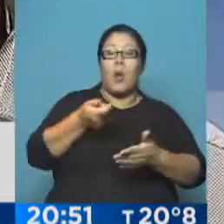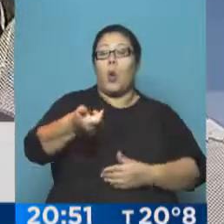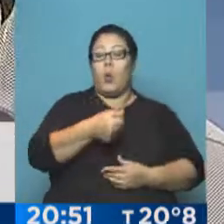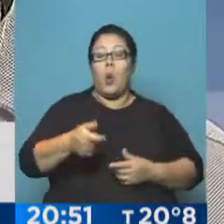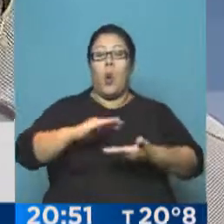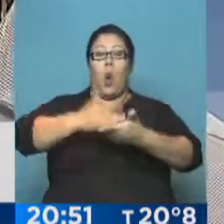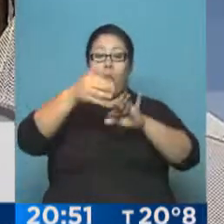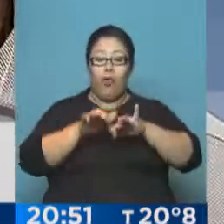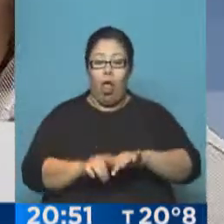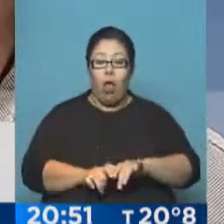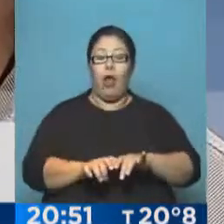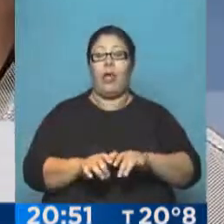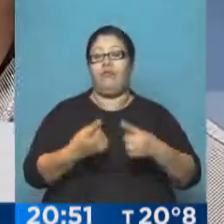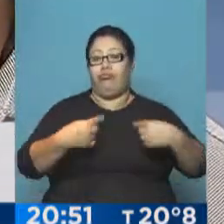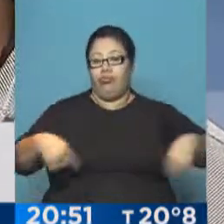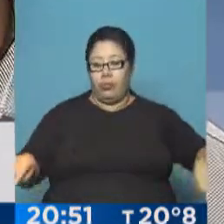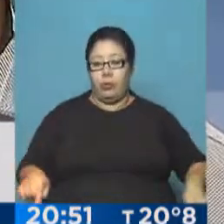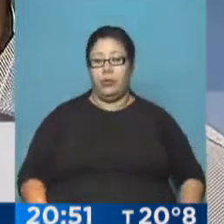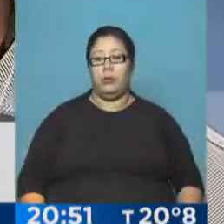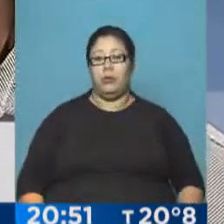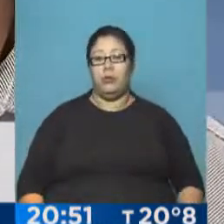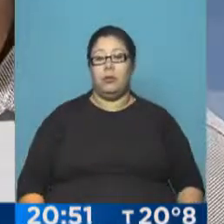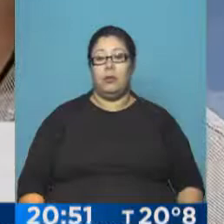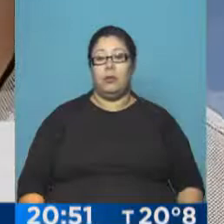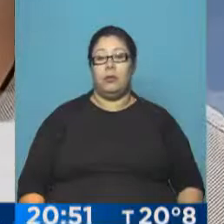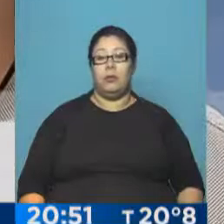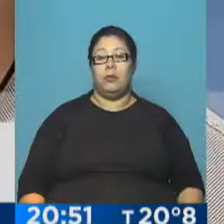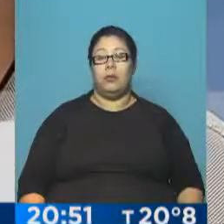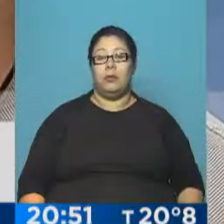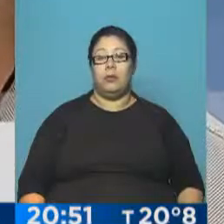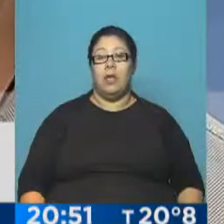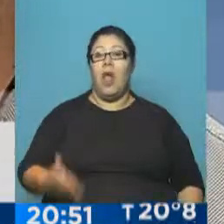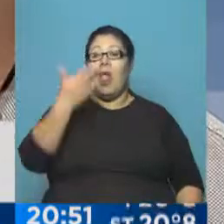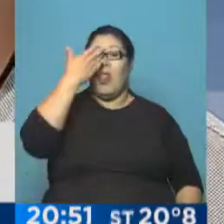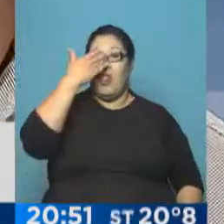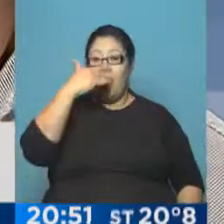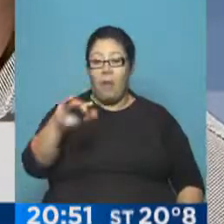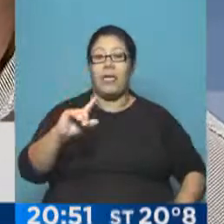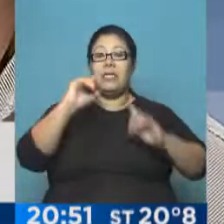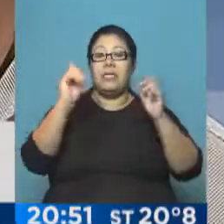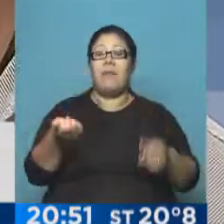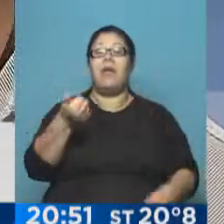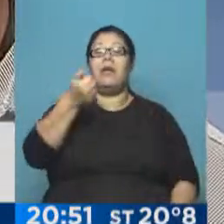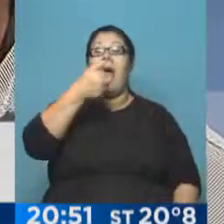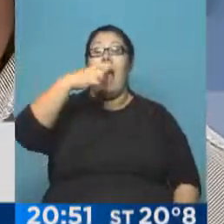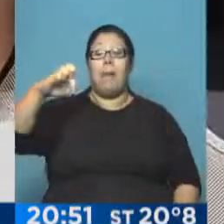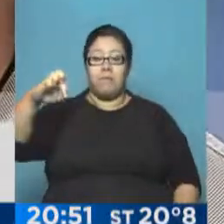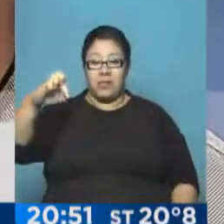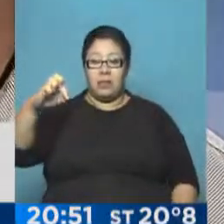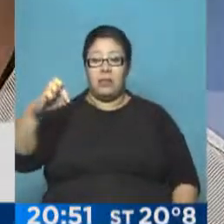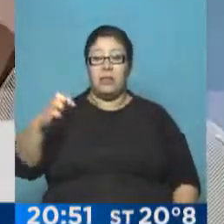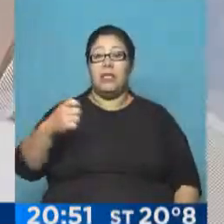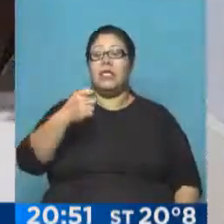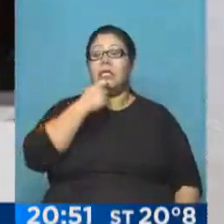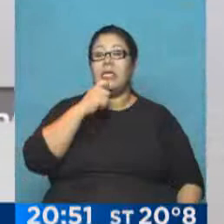notebooks en este momento con un navegador de internet y próximamente tendremos también aplicaciones nativas tanto para los smart